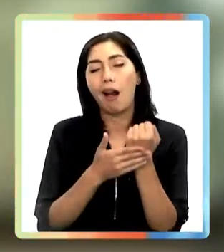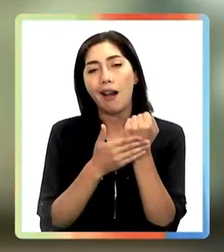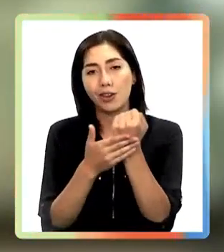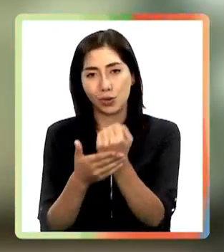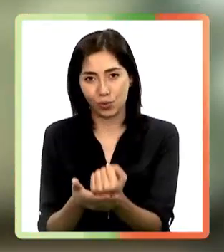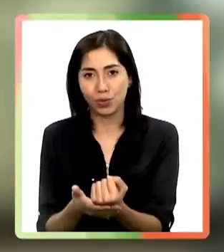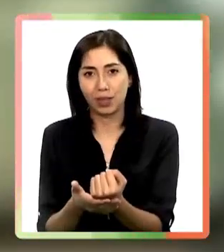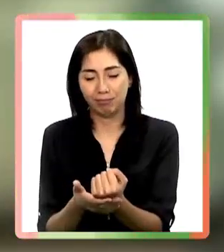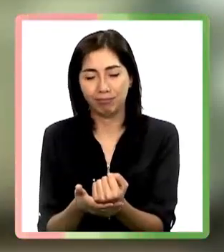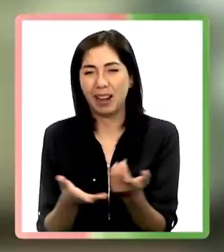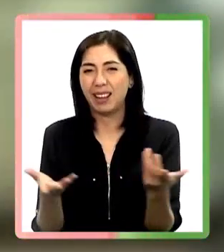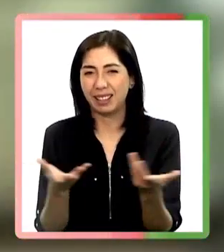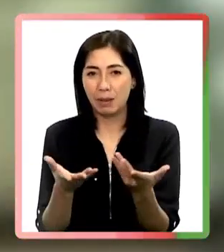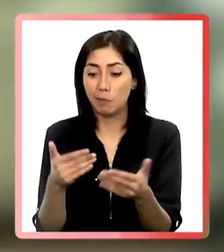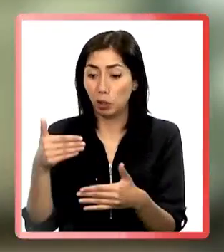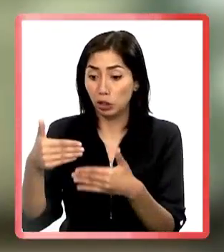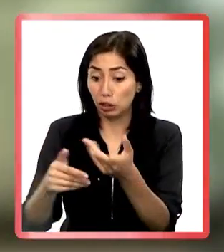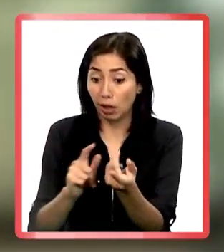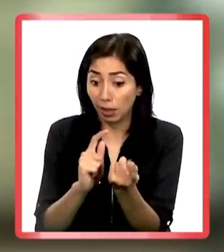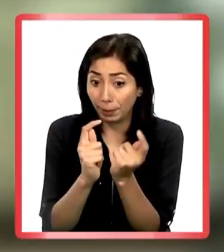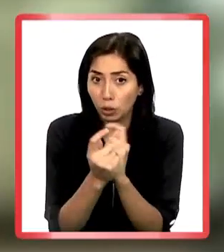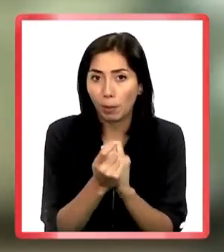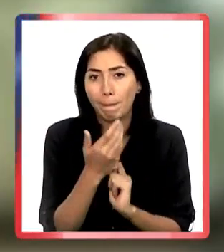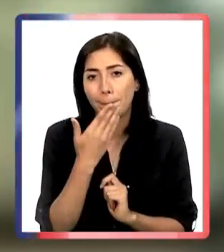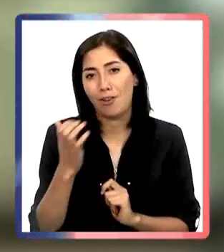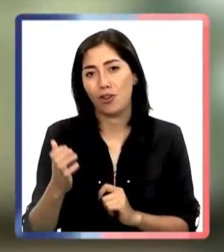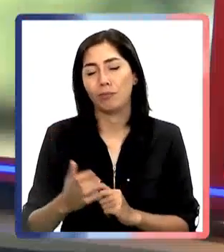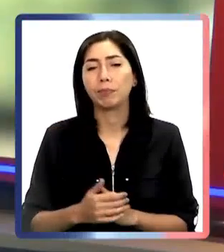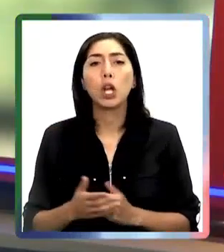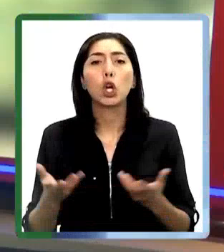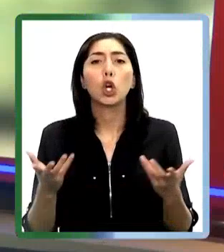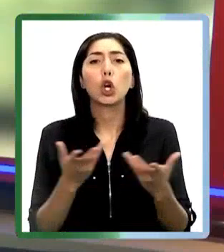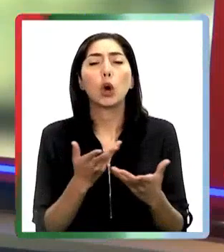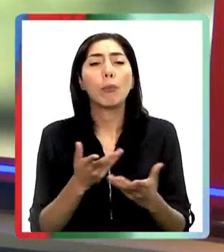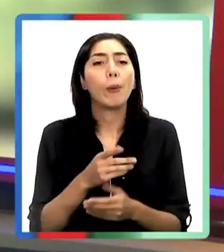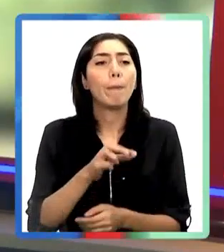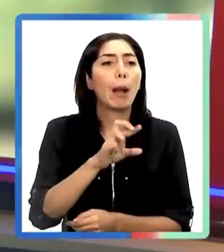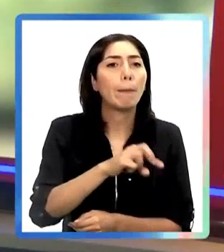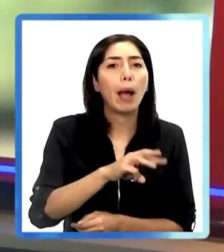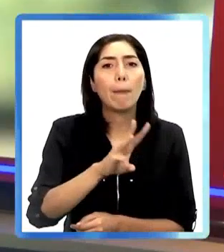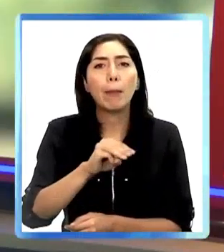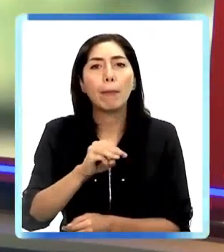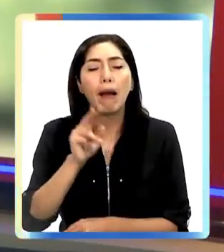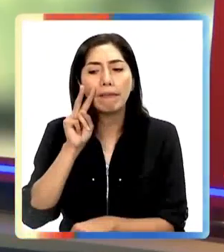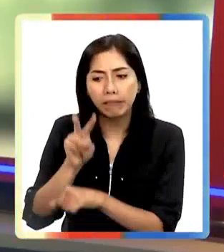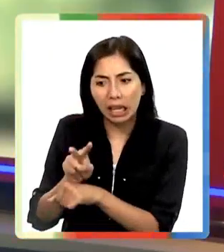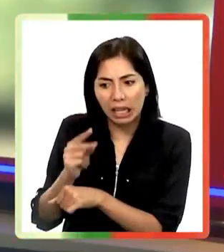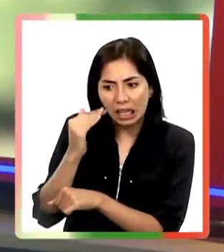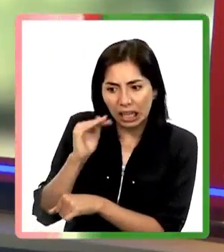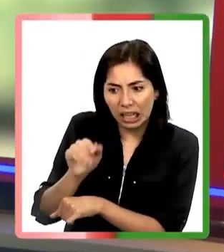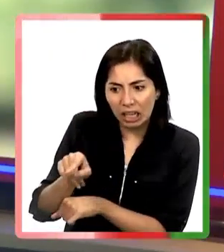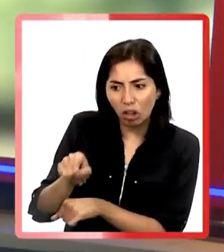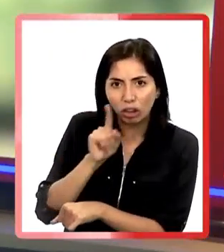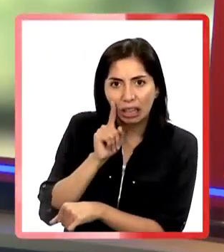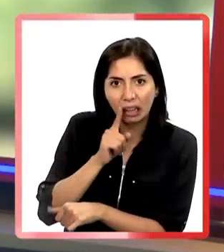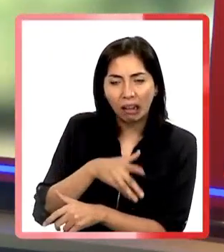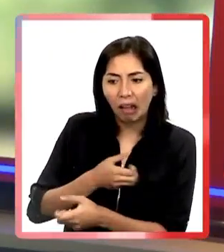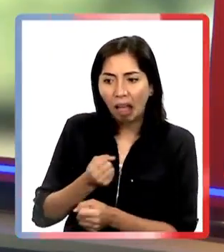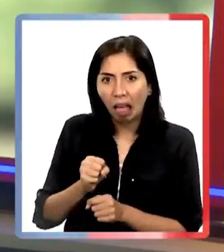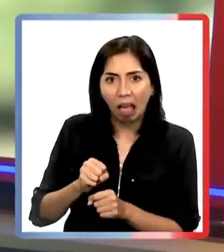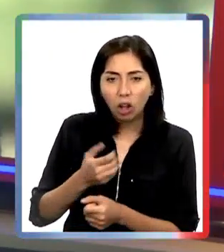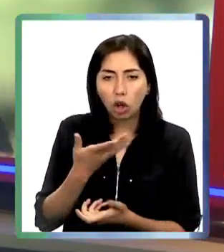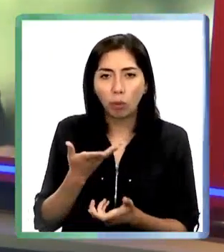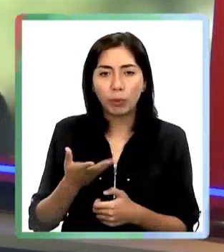Entonces todo esto ayuda para que este proceso de adaptación sea mejor llevado. ¿Cómo se pueden dar cuenta, por ejemplo, los papás y apoderados de que un niño está pasando por